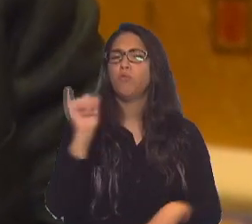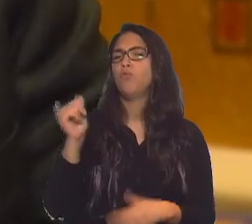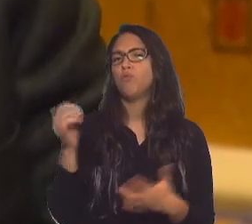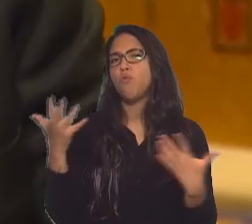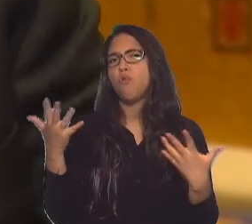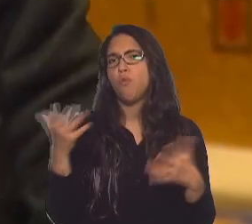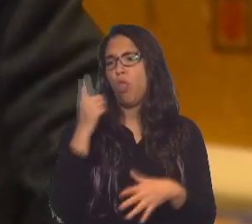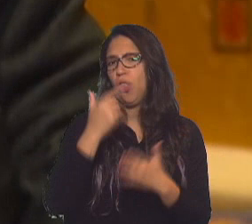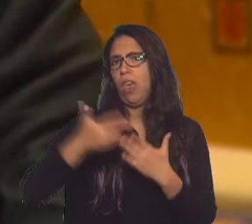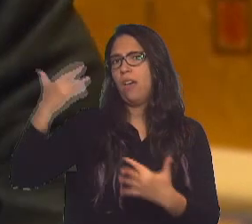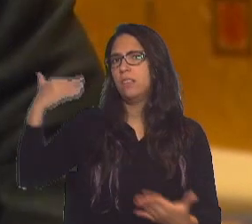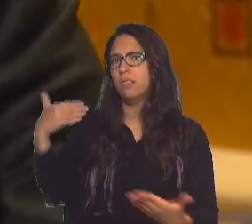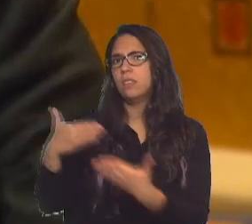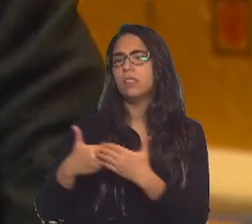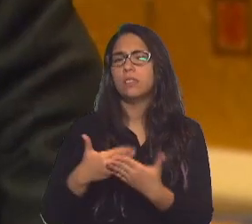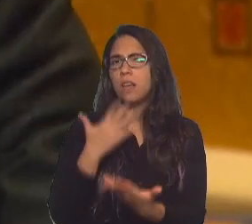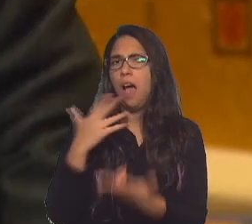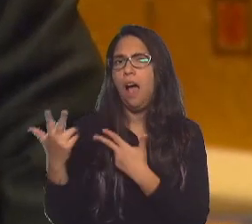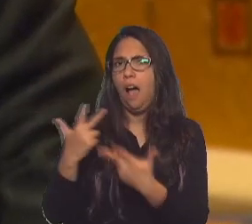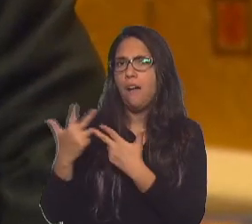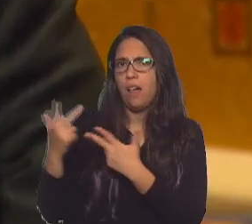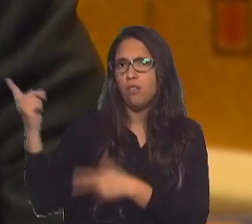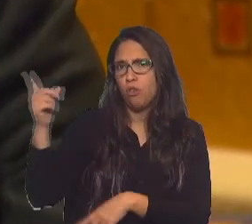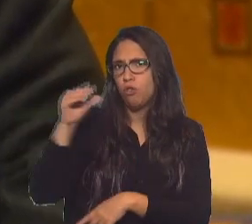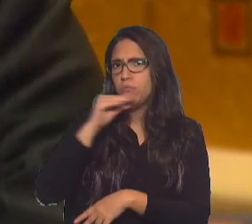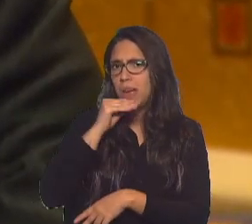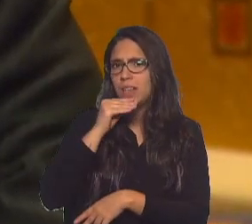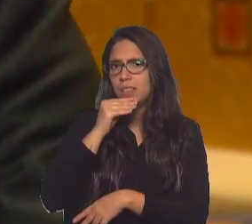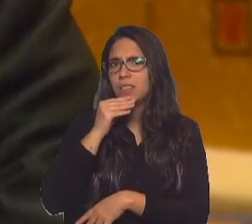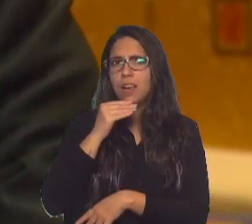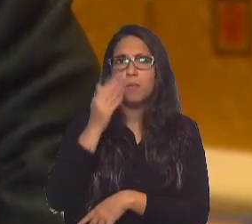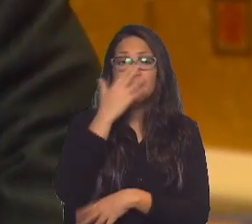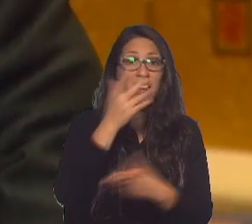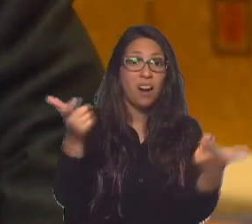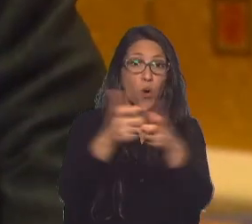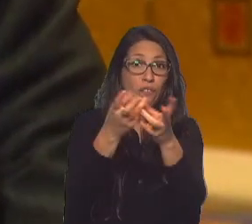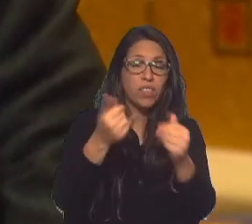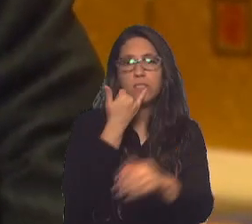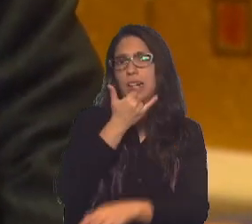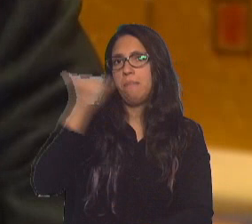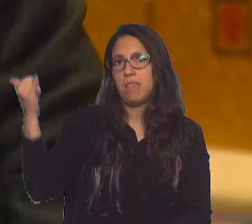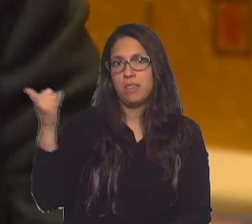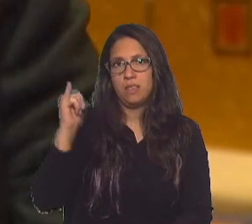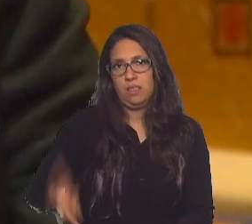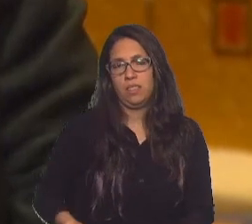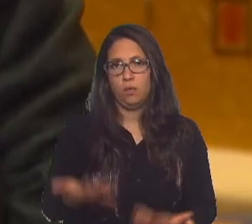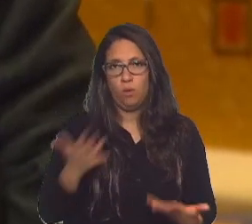hablamos todos estos días, estuvimos hablando con Sergio. Y por supuesto, cuando salí, lo llamé. Y le dije, bueno,